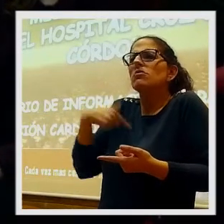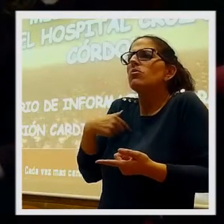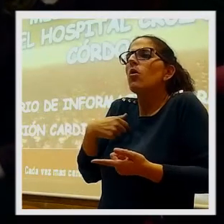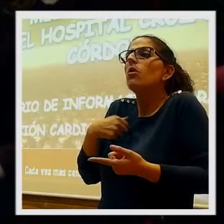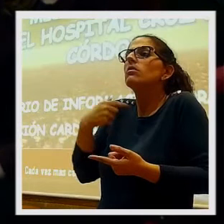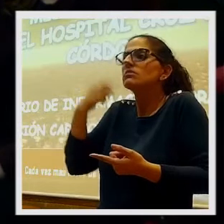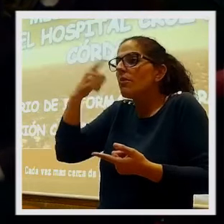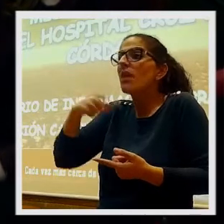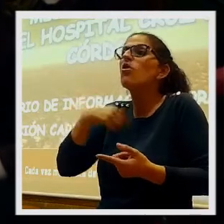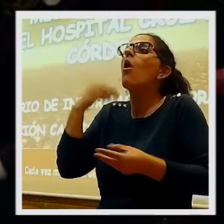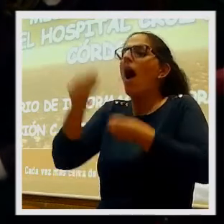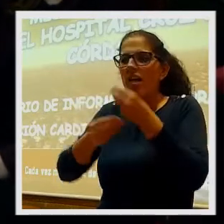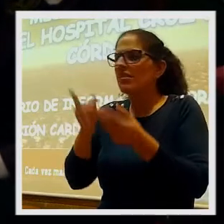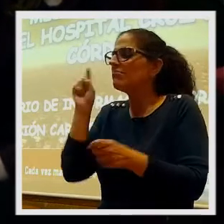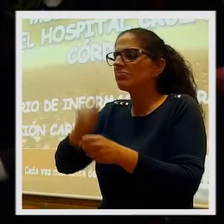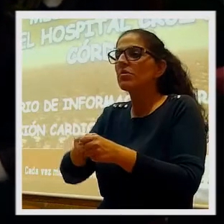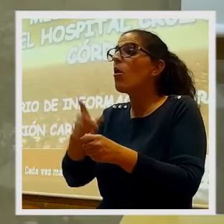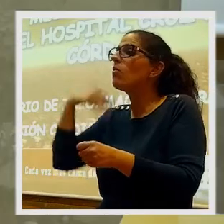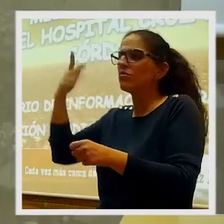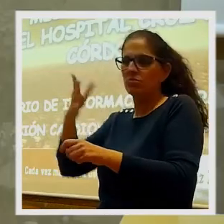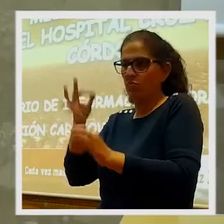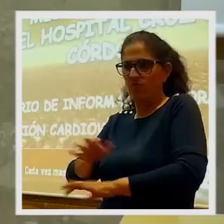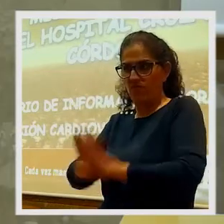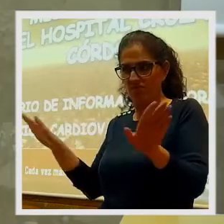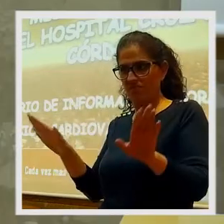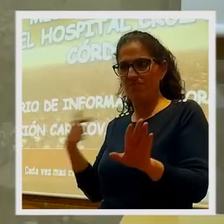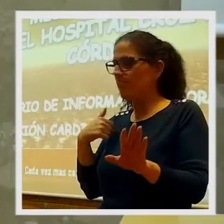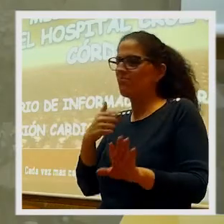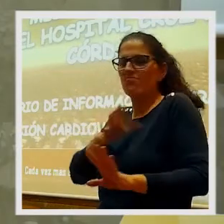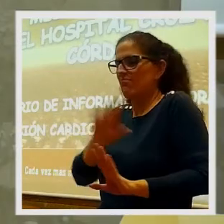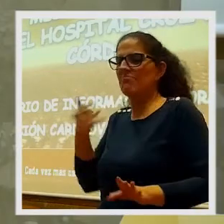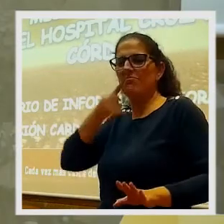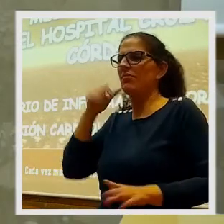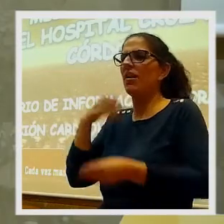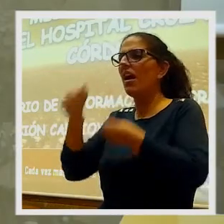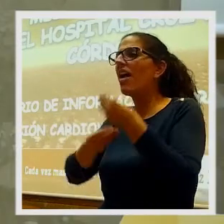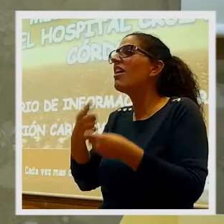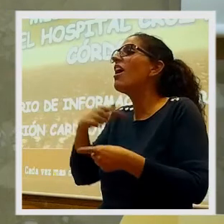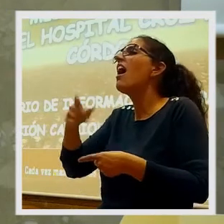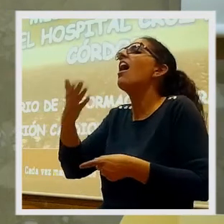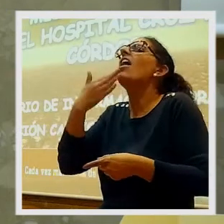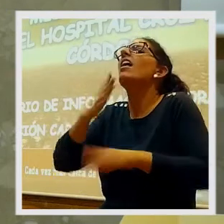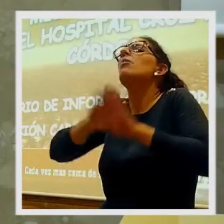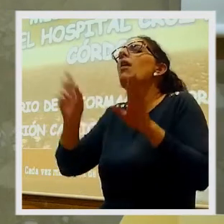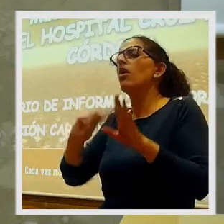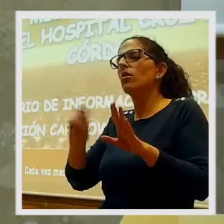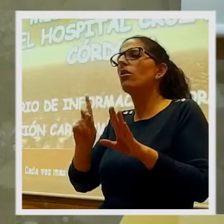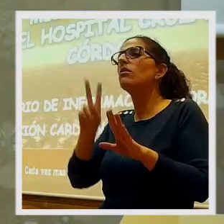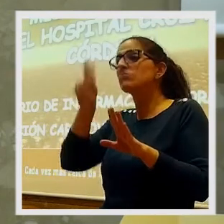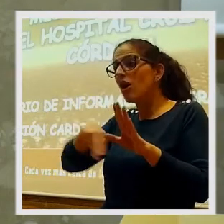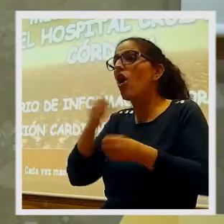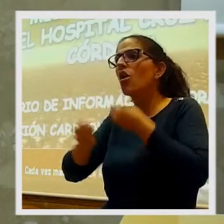en aquel momento o no lo podría volver a hacer. Para mí correr no es solo un hobby, es o